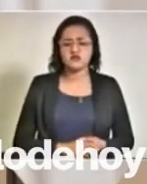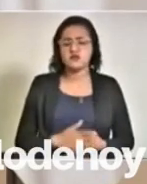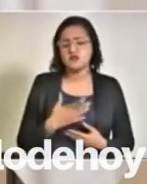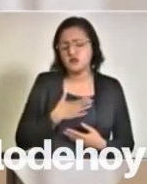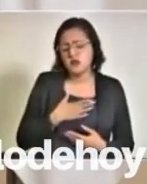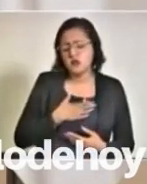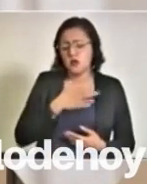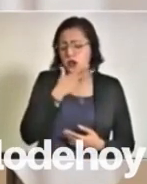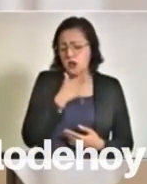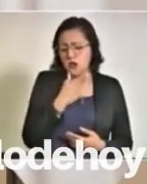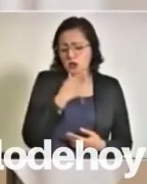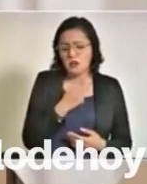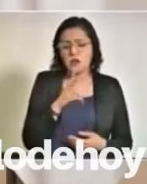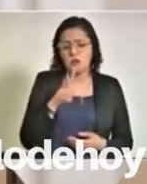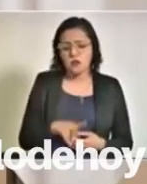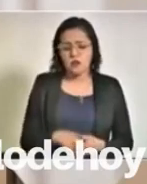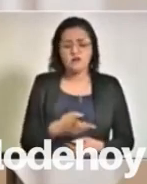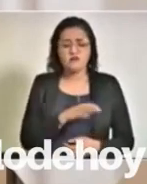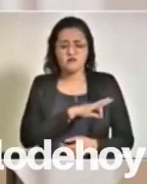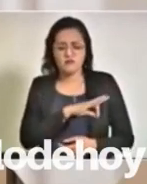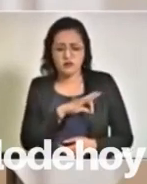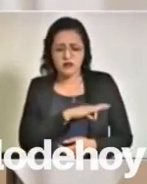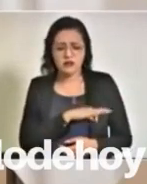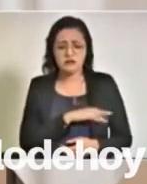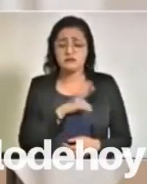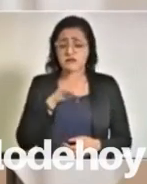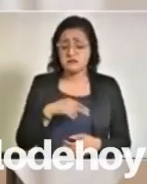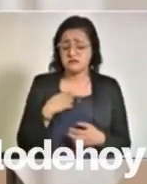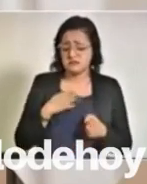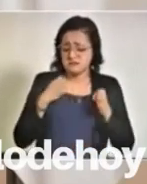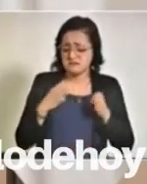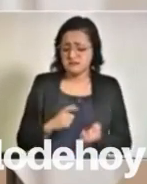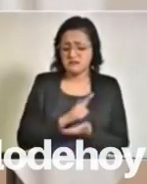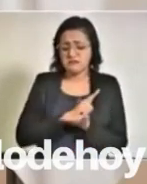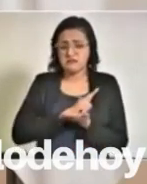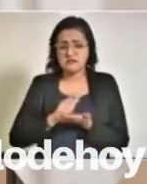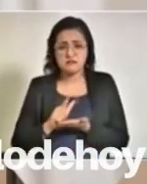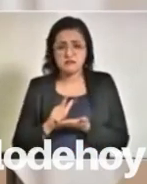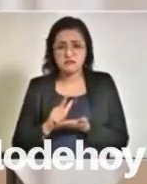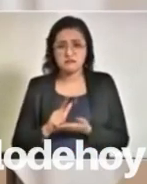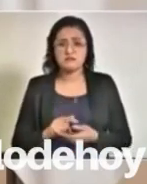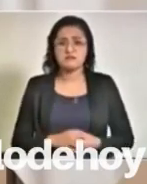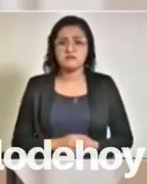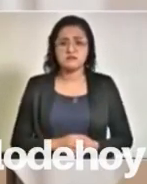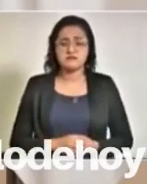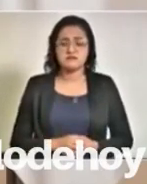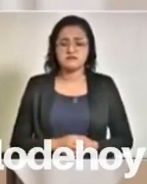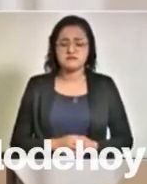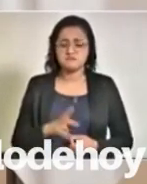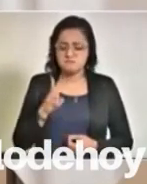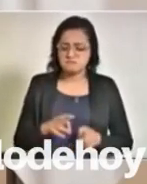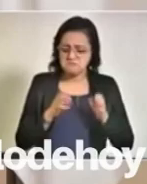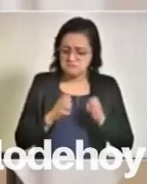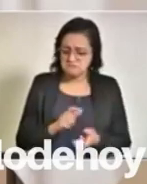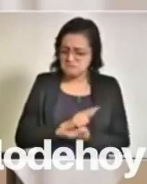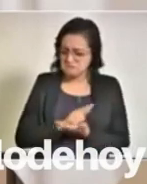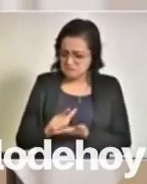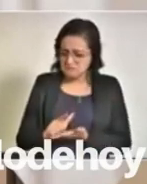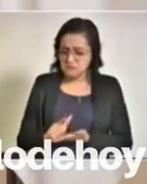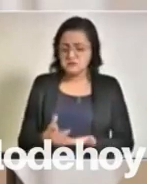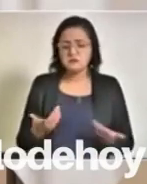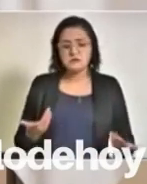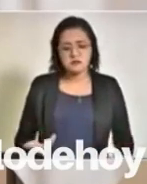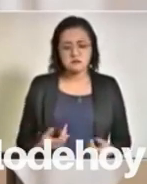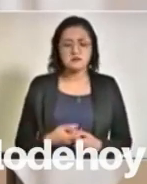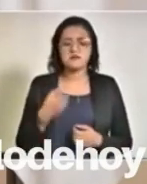fe y estoy limpio y estoy limpio así es que